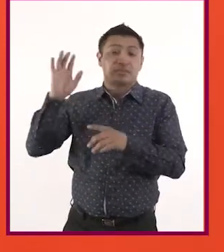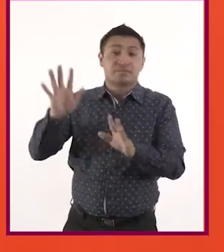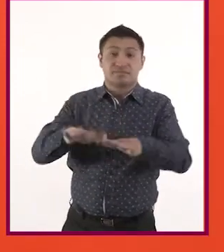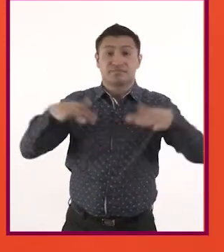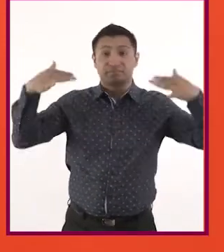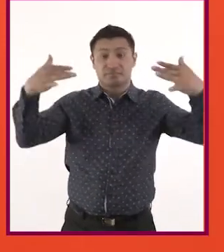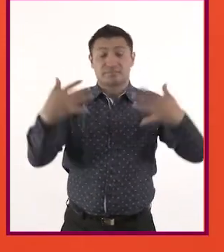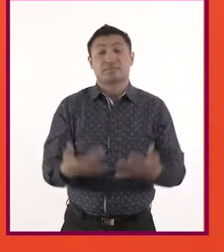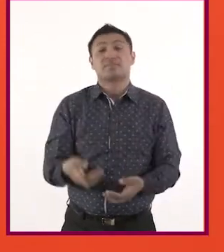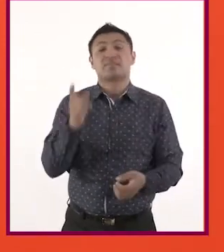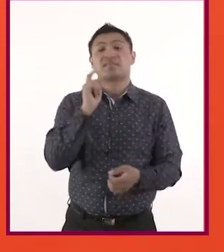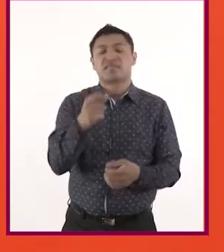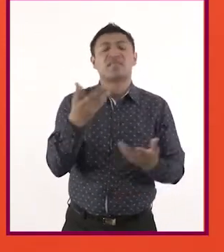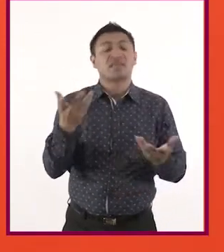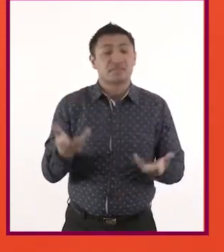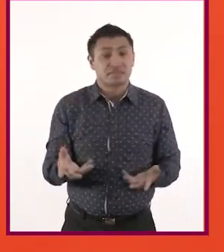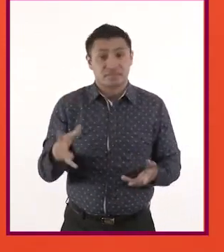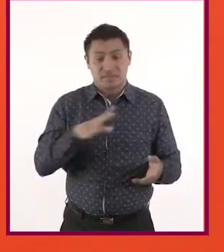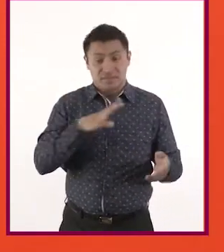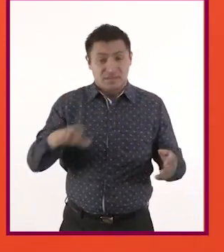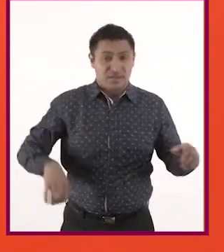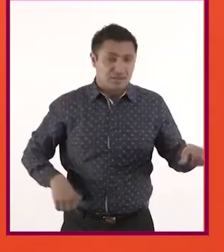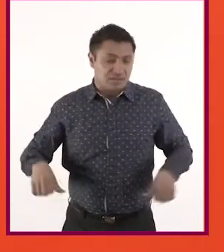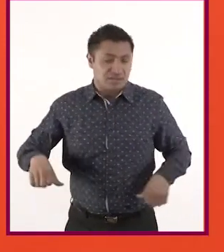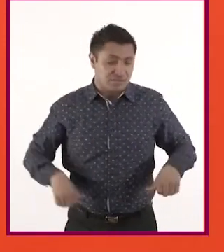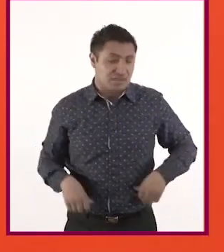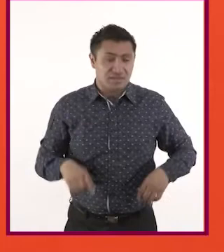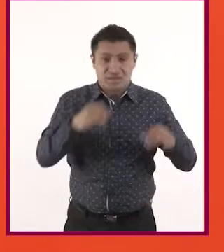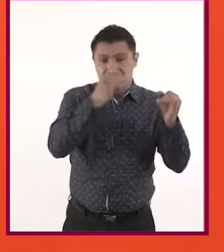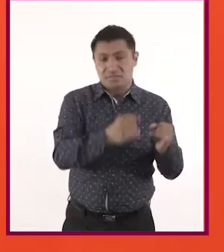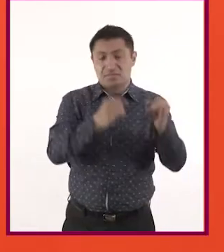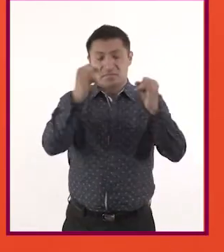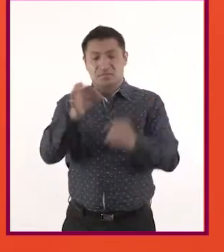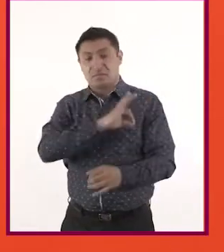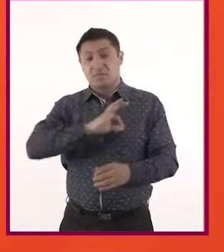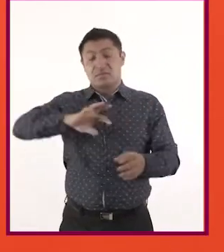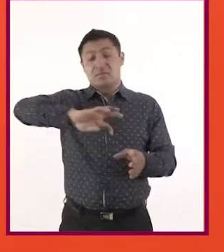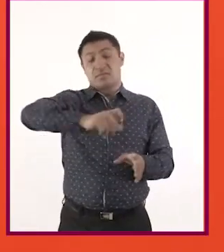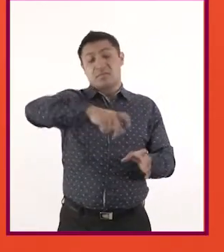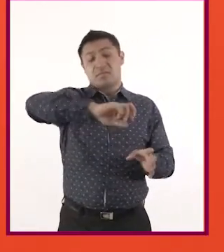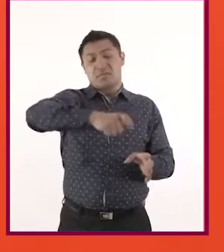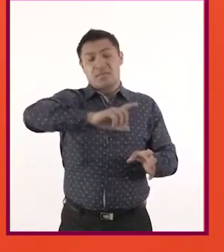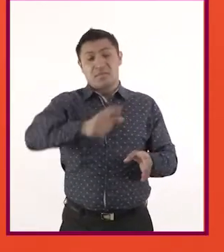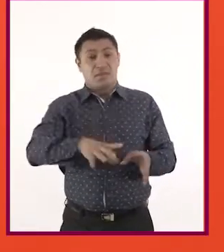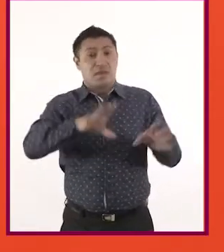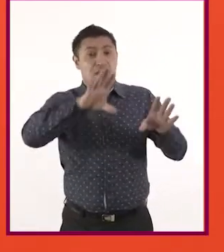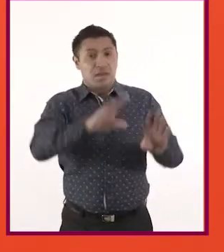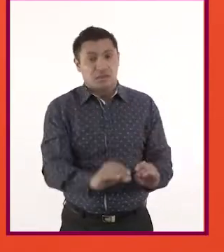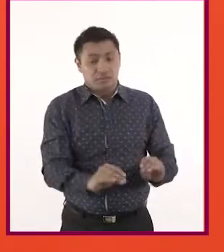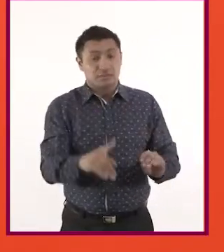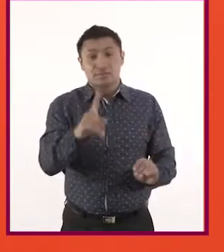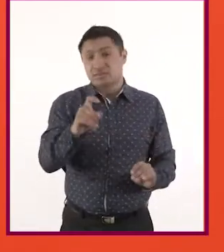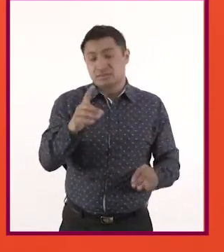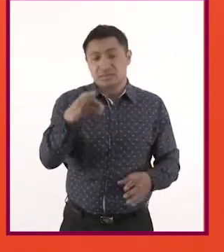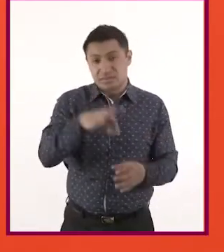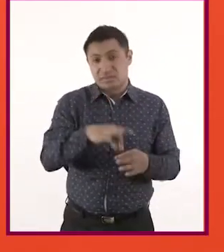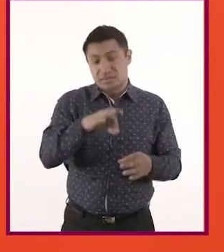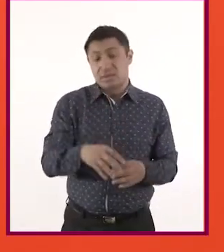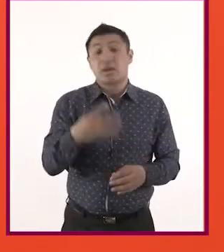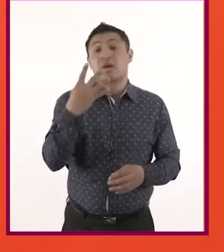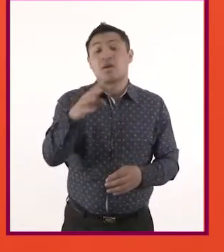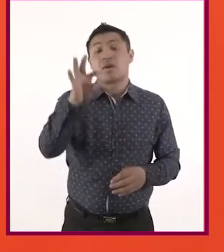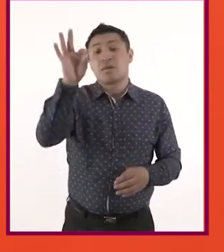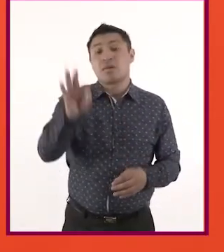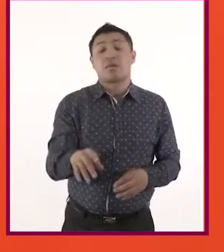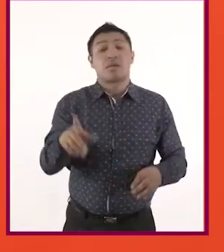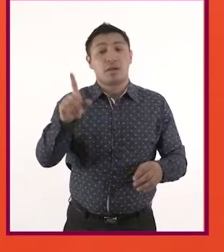podemos hacer? Acciones individuales, como cerrar la llave, contribuye al ahorro del agua. Sin embargo, solamente el 4% del